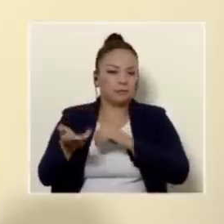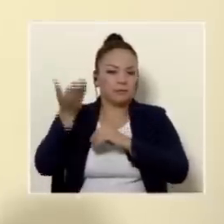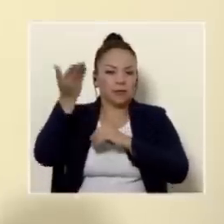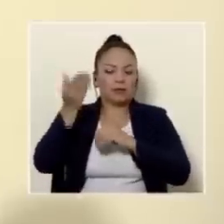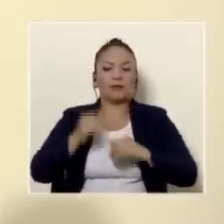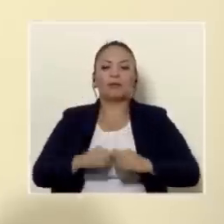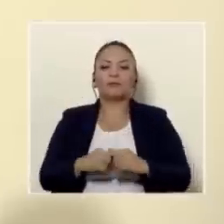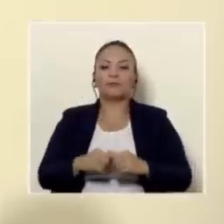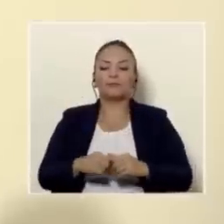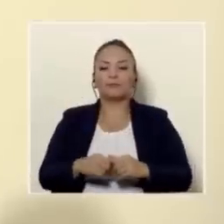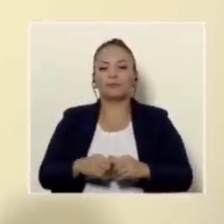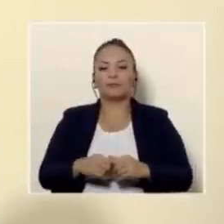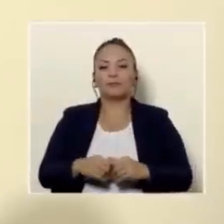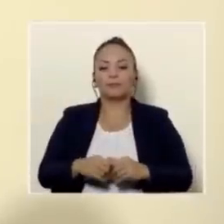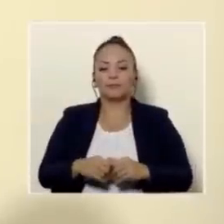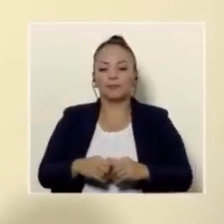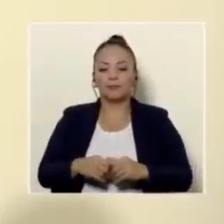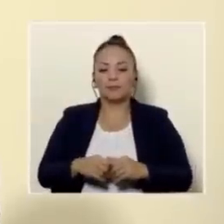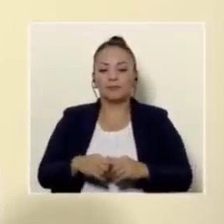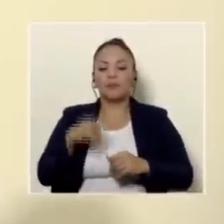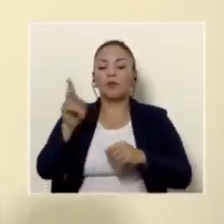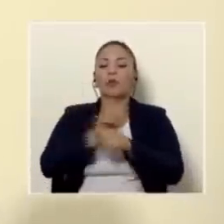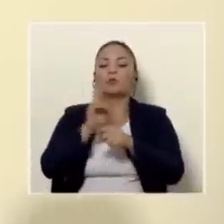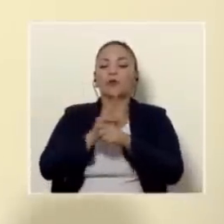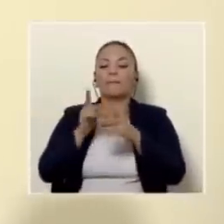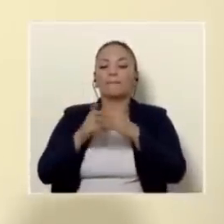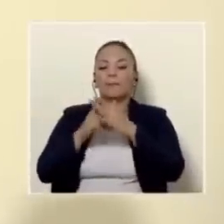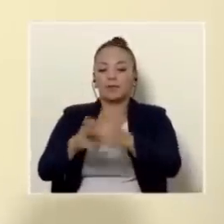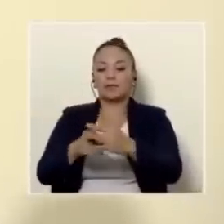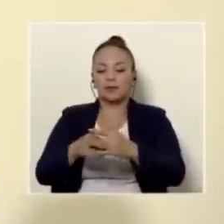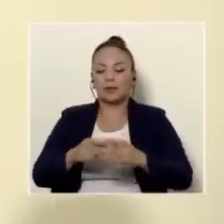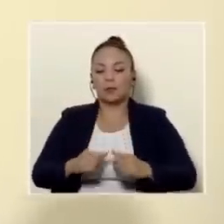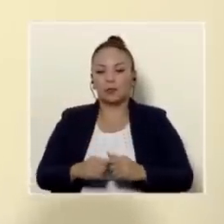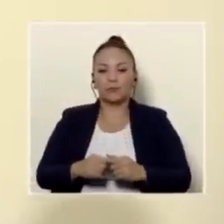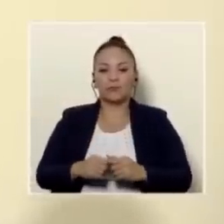por usar como préstamo, no como